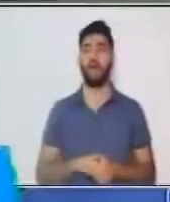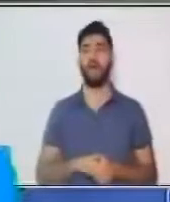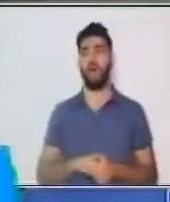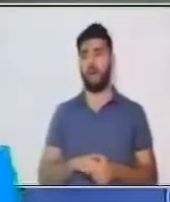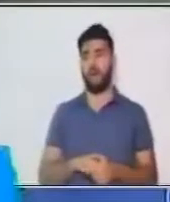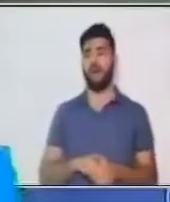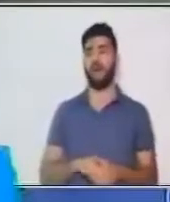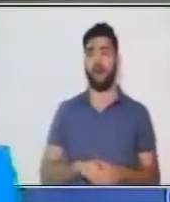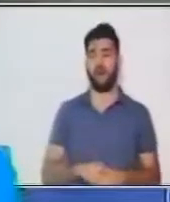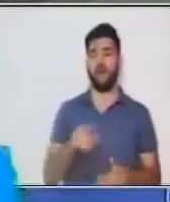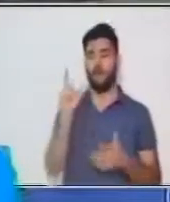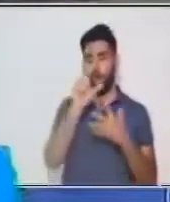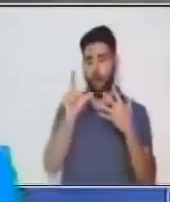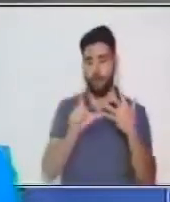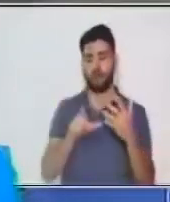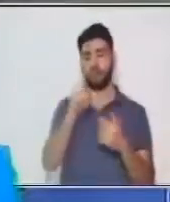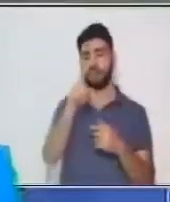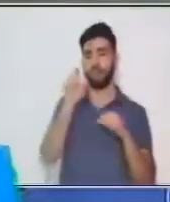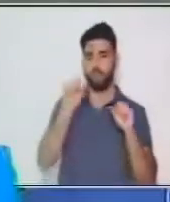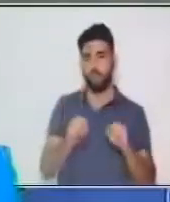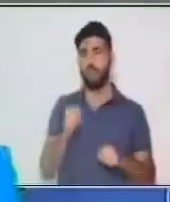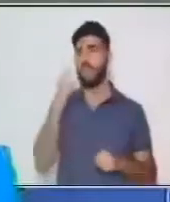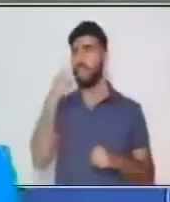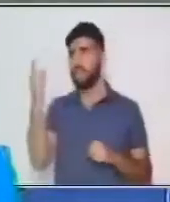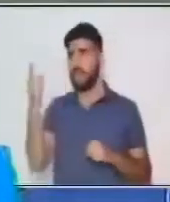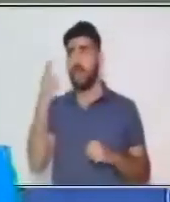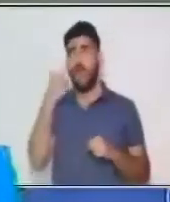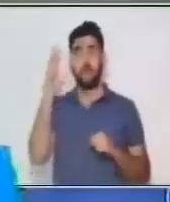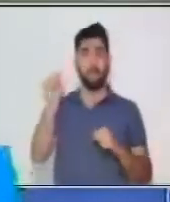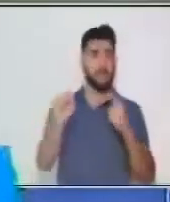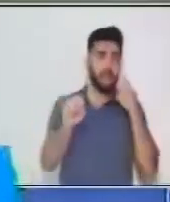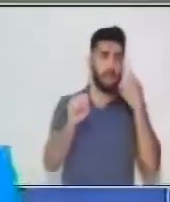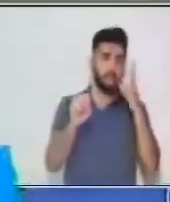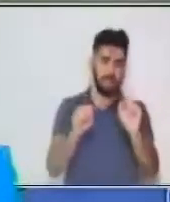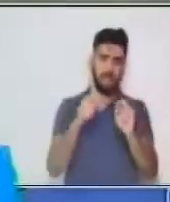que has observado por medio del sentido de la vista.